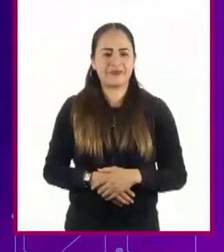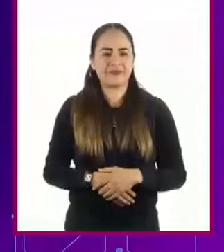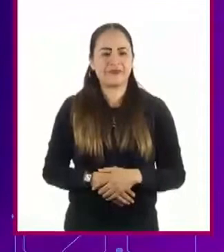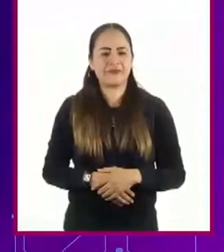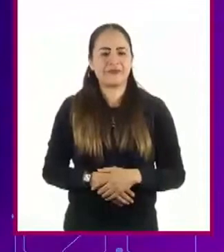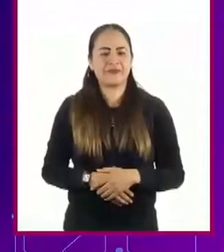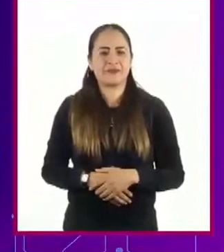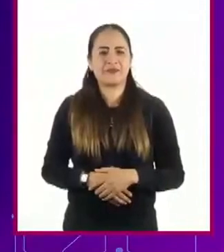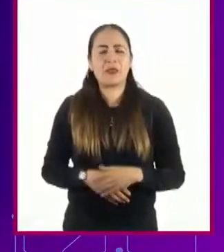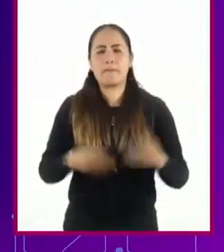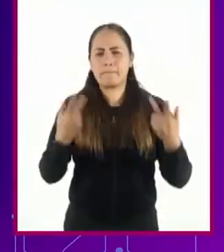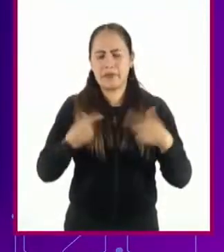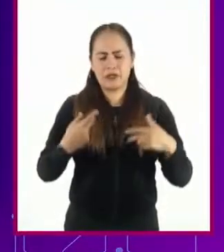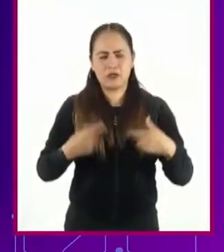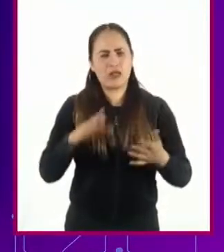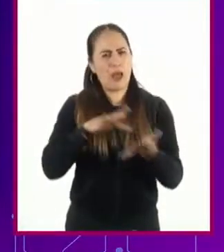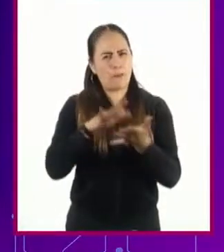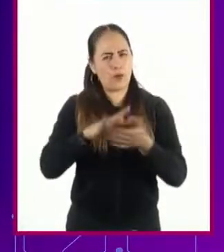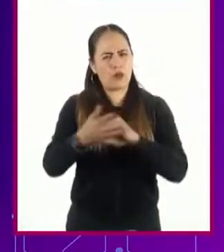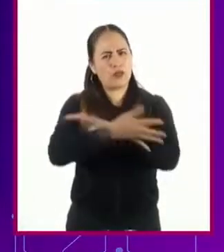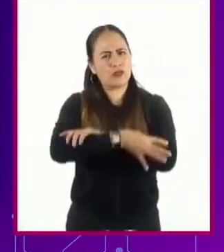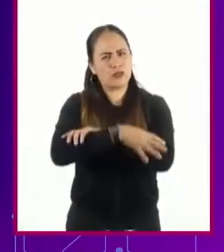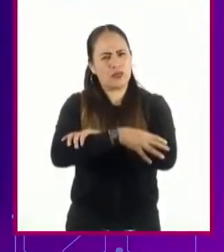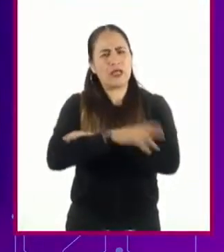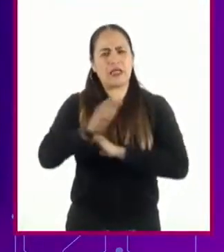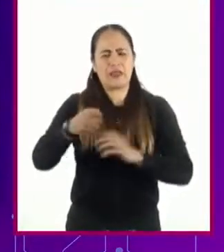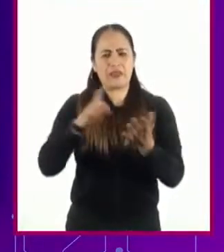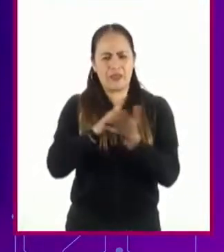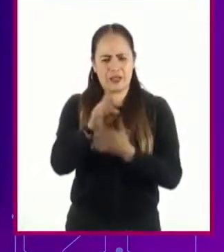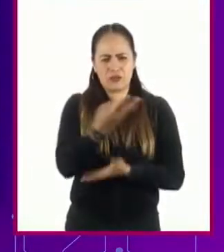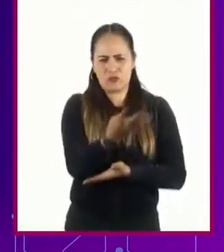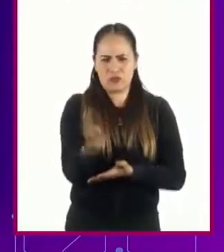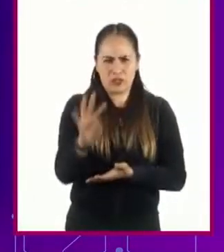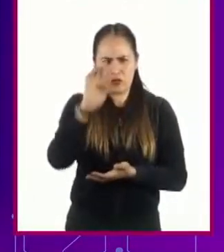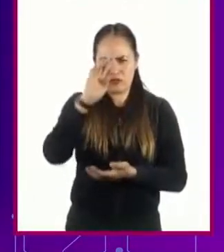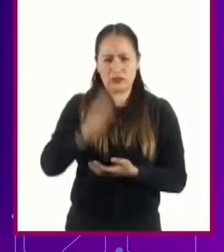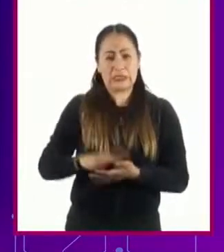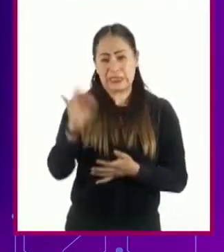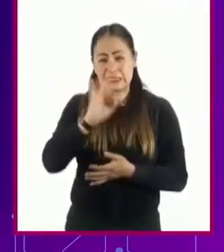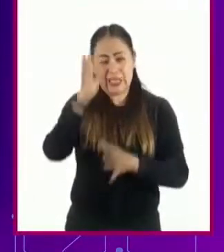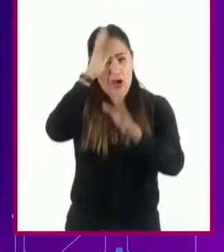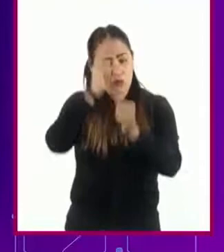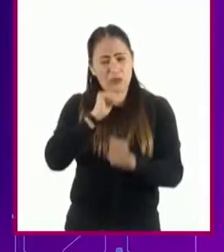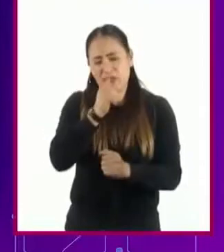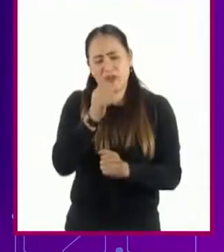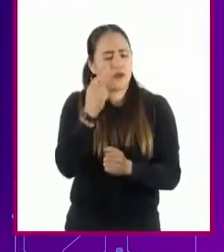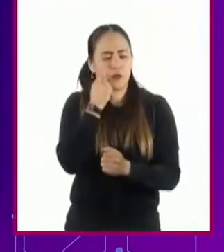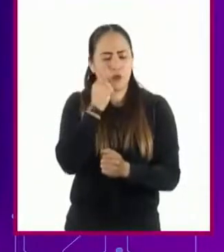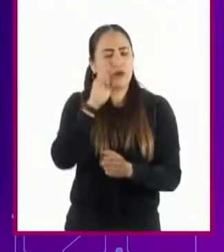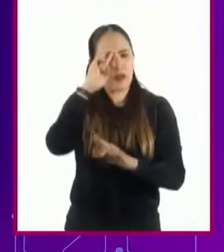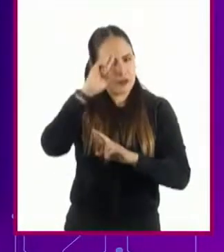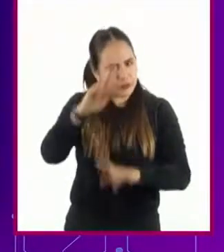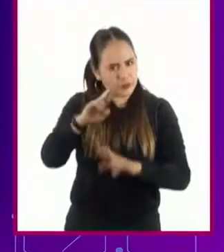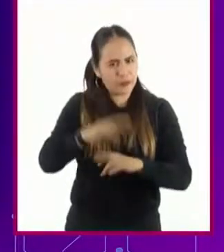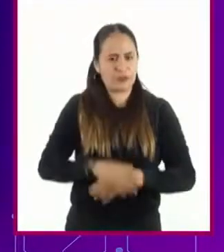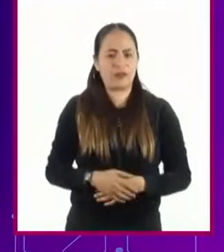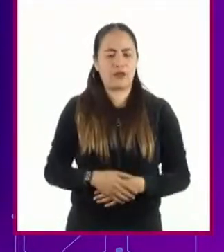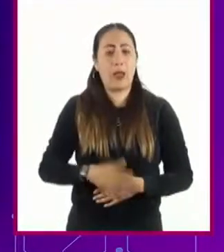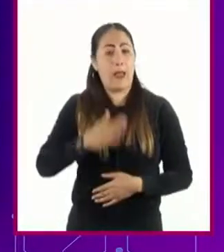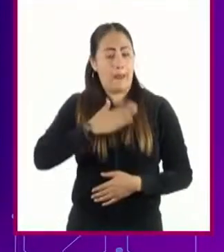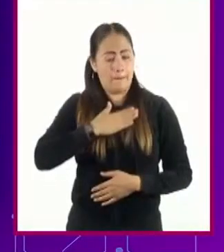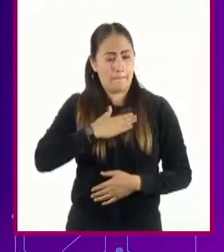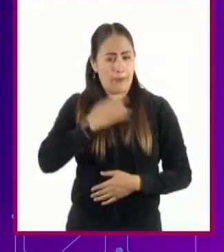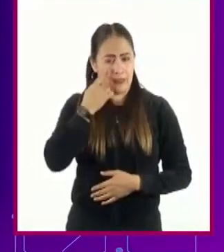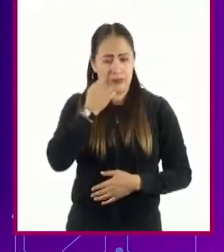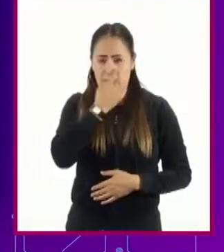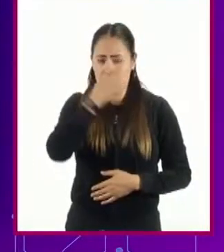Para mí, una persona solidaria es quien respeta los derechos de los demás aunque no esté de acuerdo. Y para mí, una persona solidaria